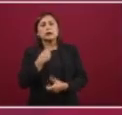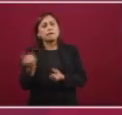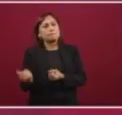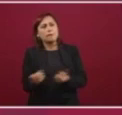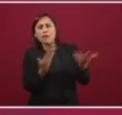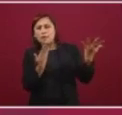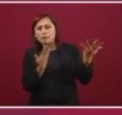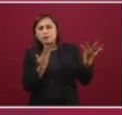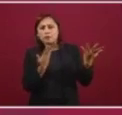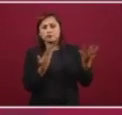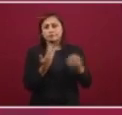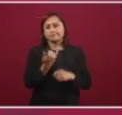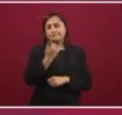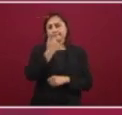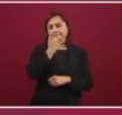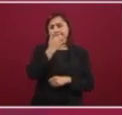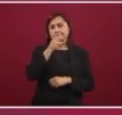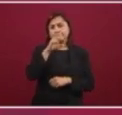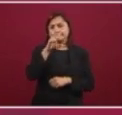Así no.